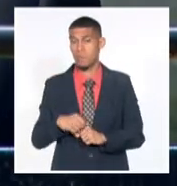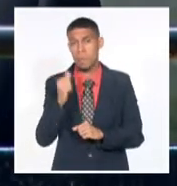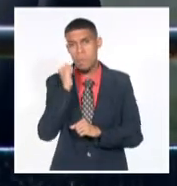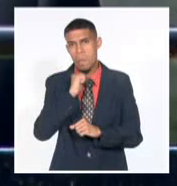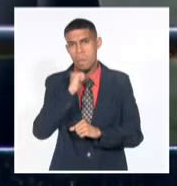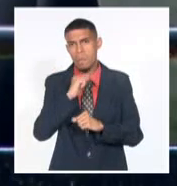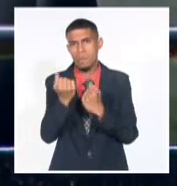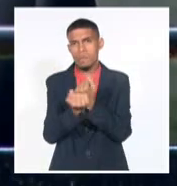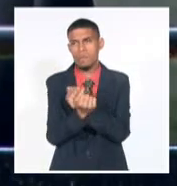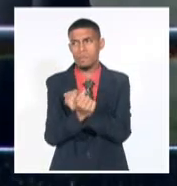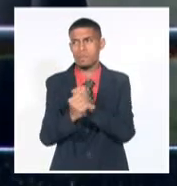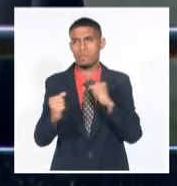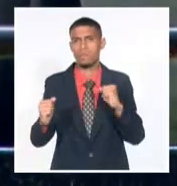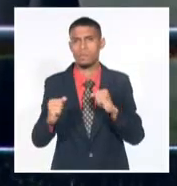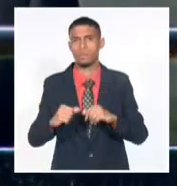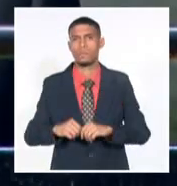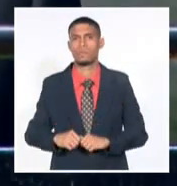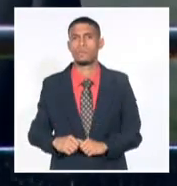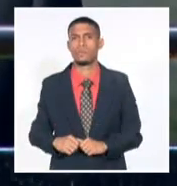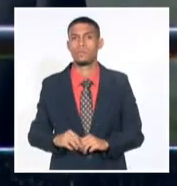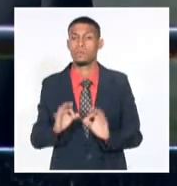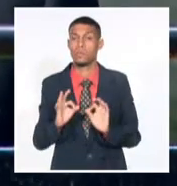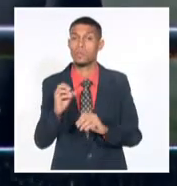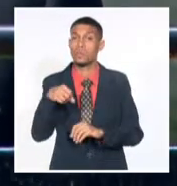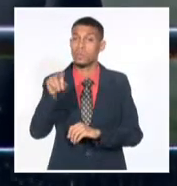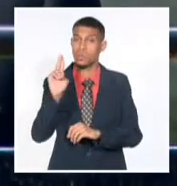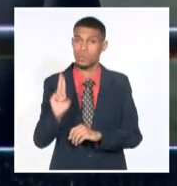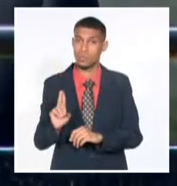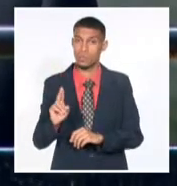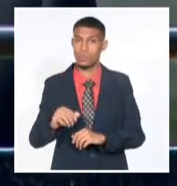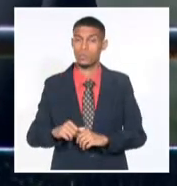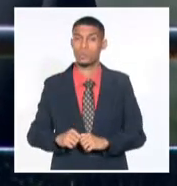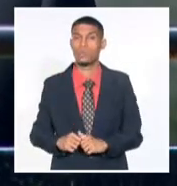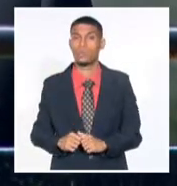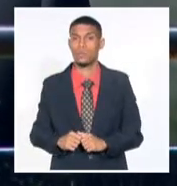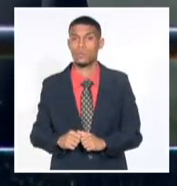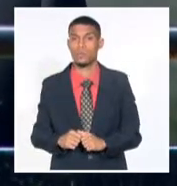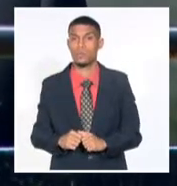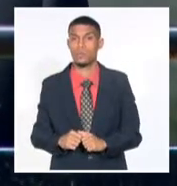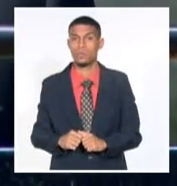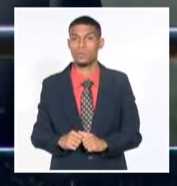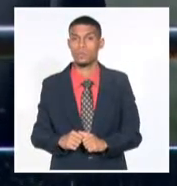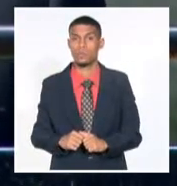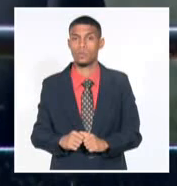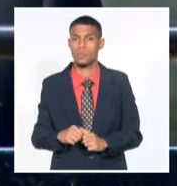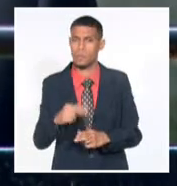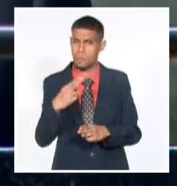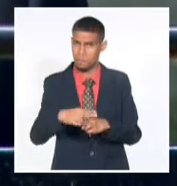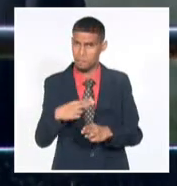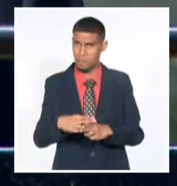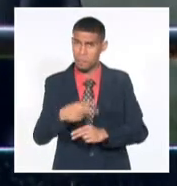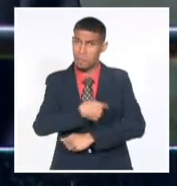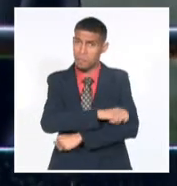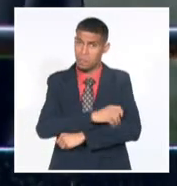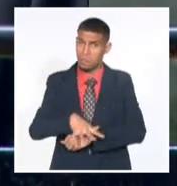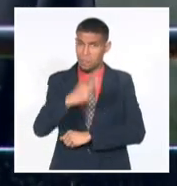y representativo de las Naciones Unidas. En nombre del pueblo